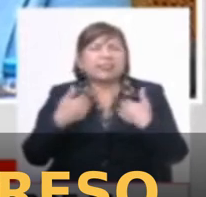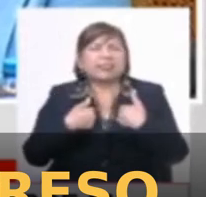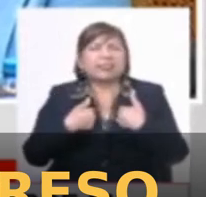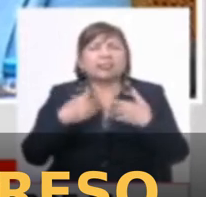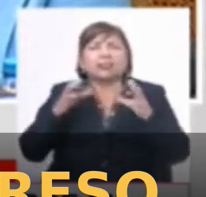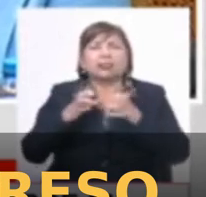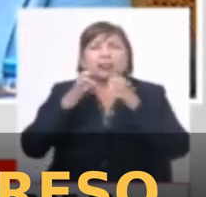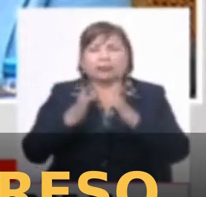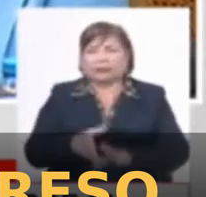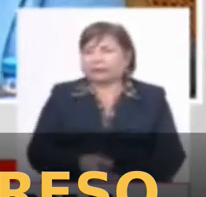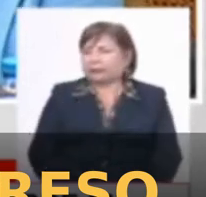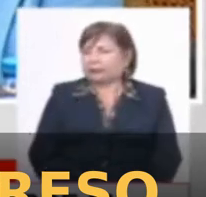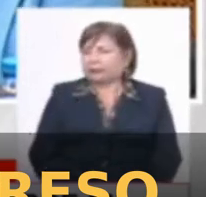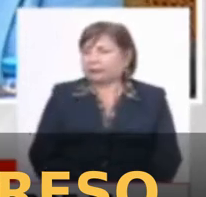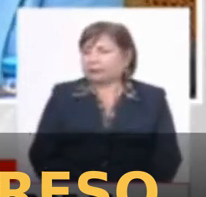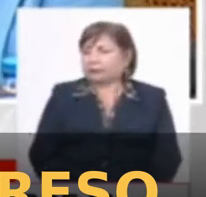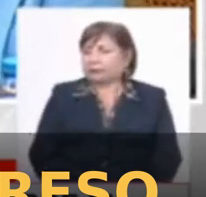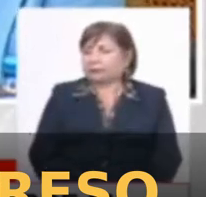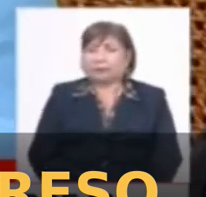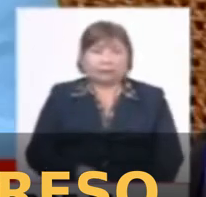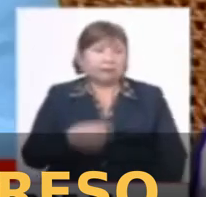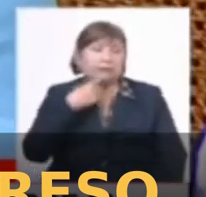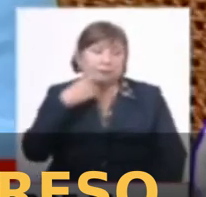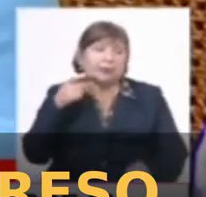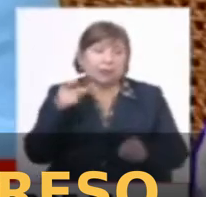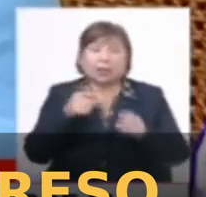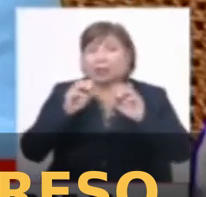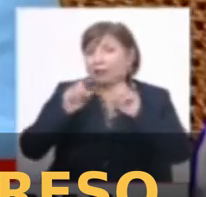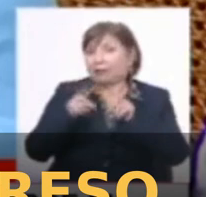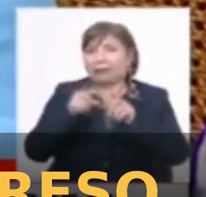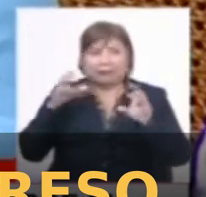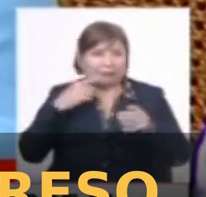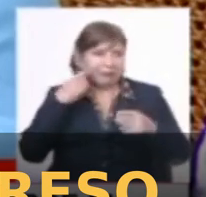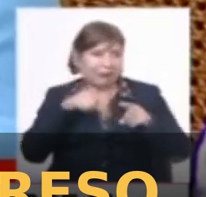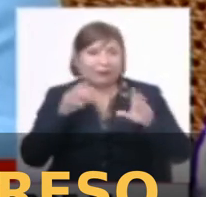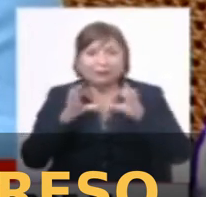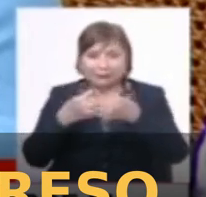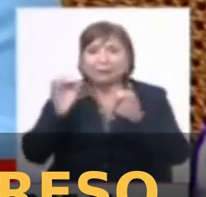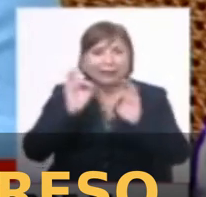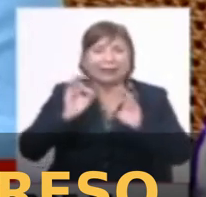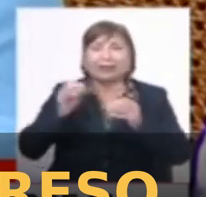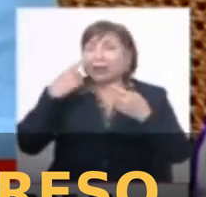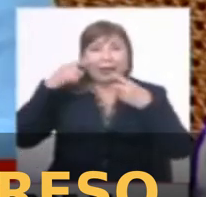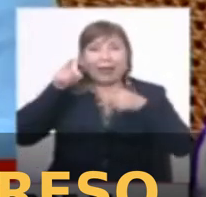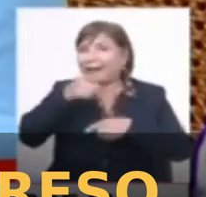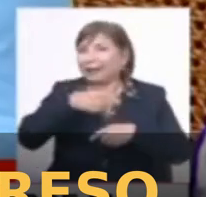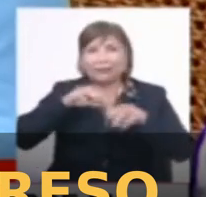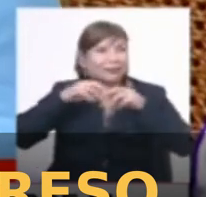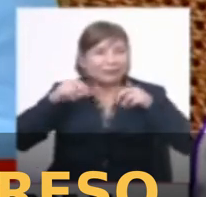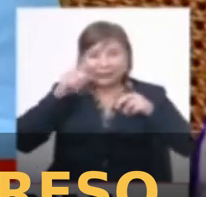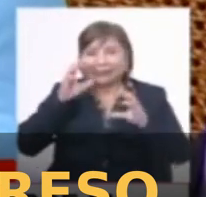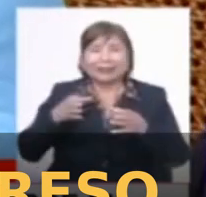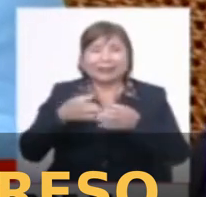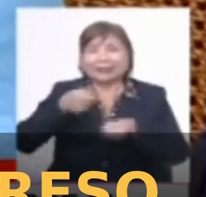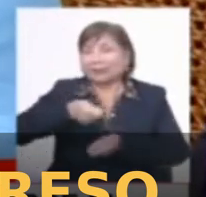los congresistas. Bueno, ellos también forman una organización criminal y a ellos no se les investiga, a ellos no se les